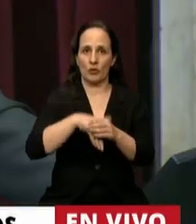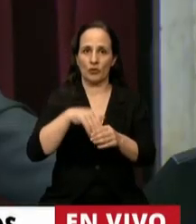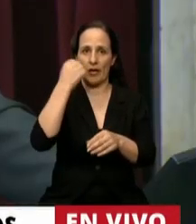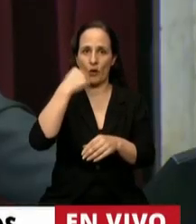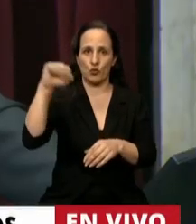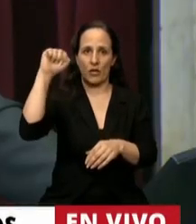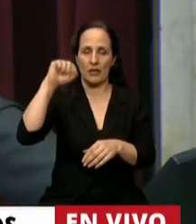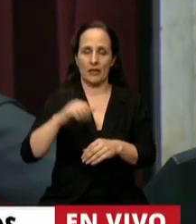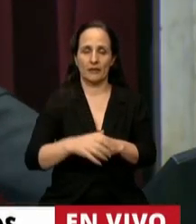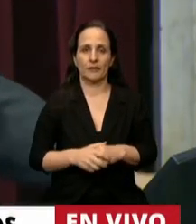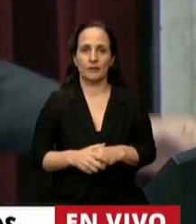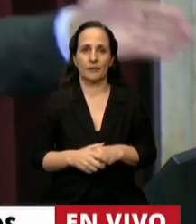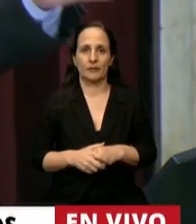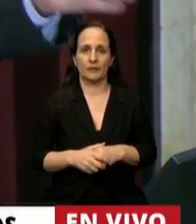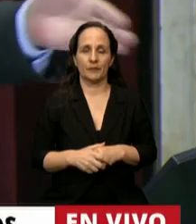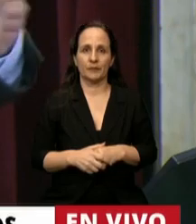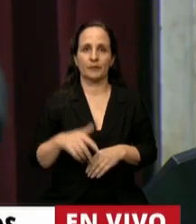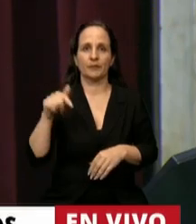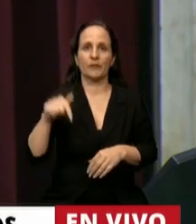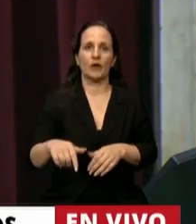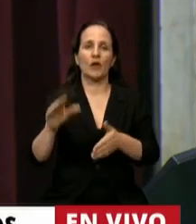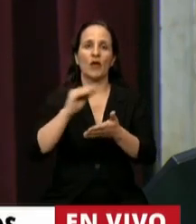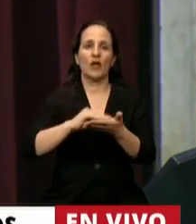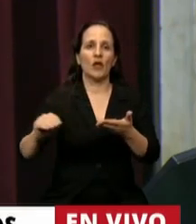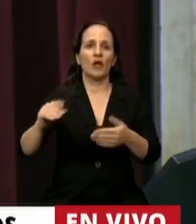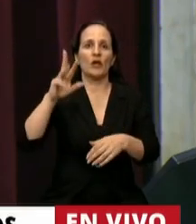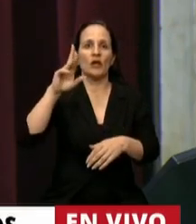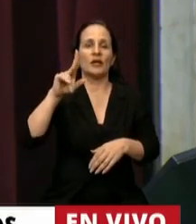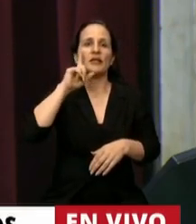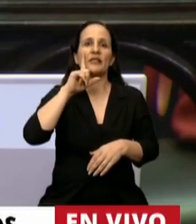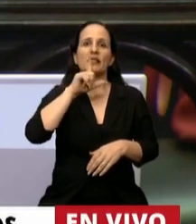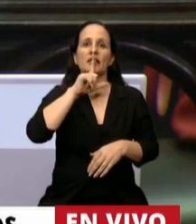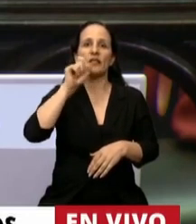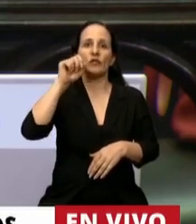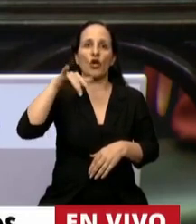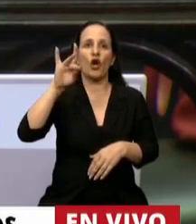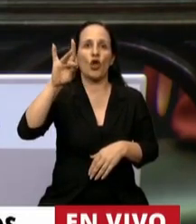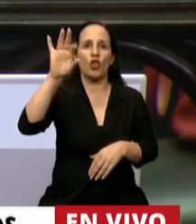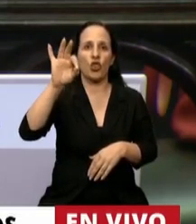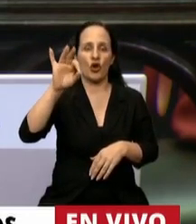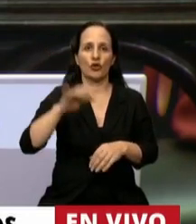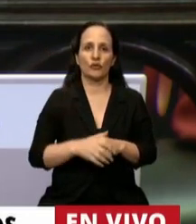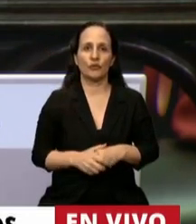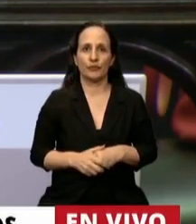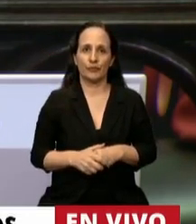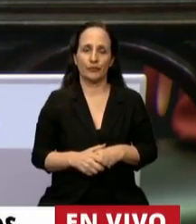Ausente a la hora de votar. Tiene la palabra el diputado Ritondo.